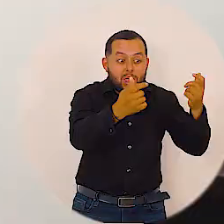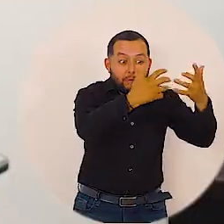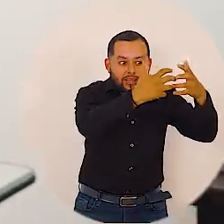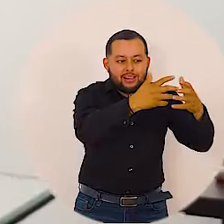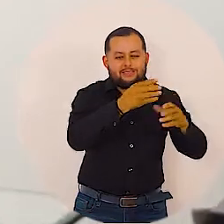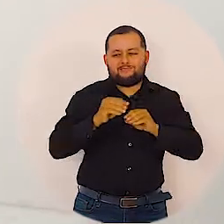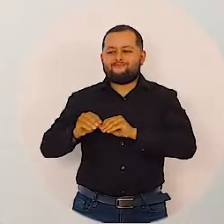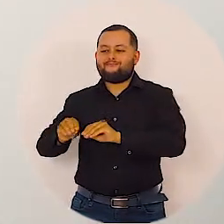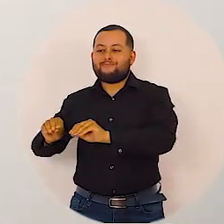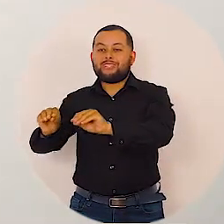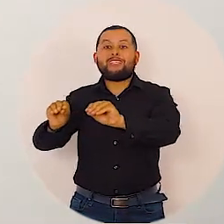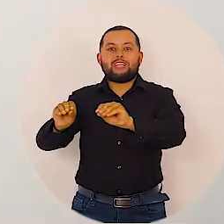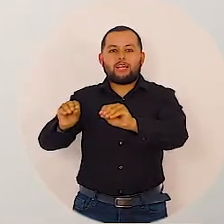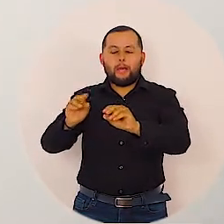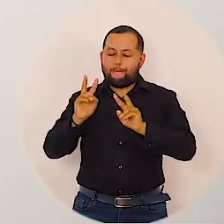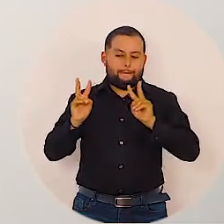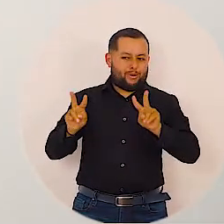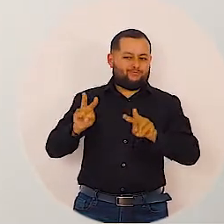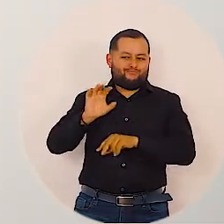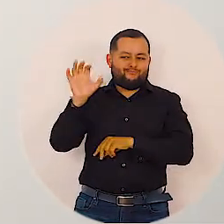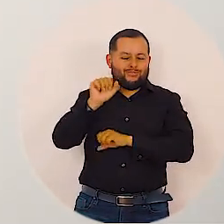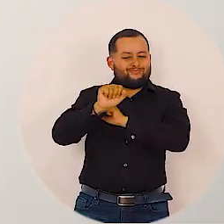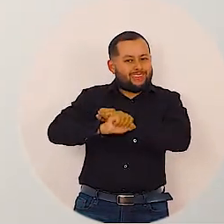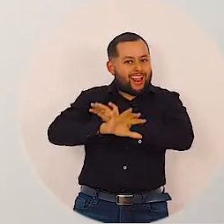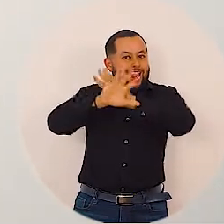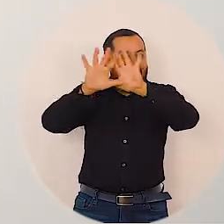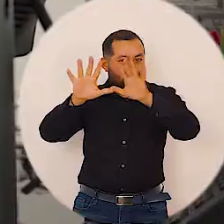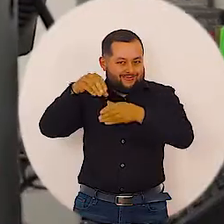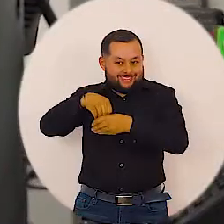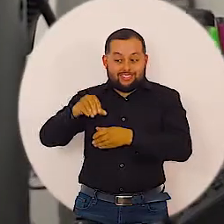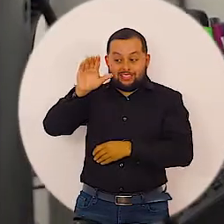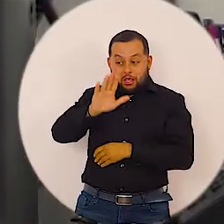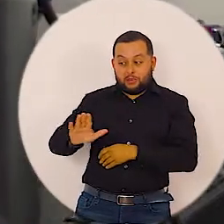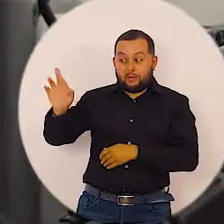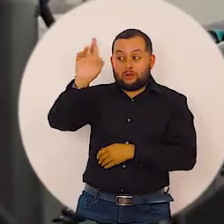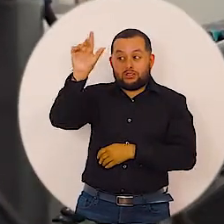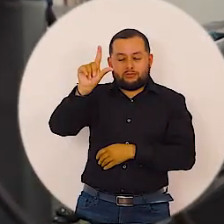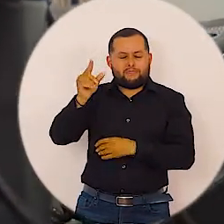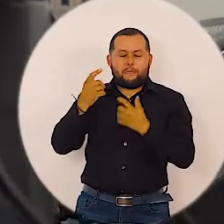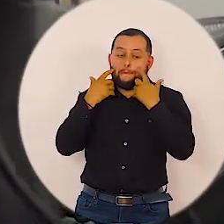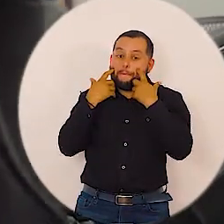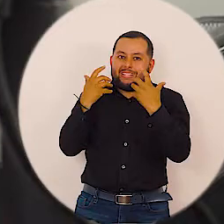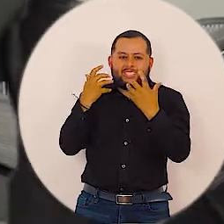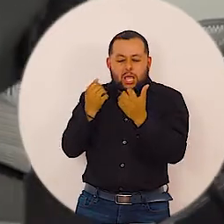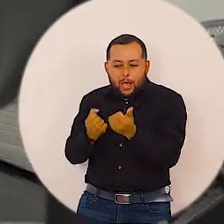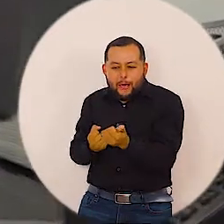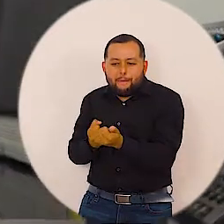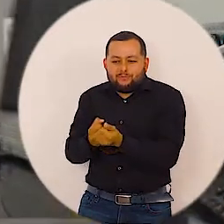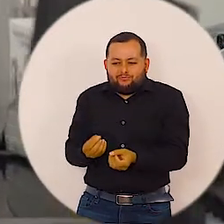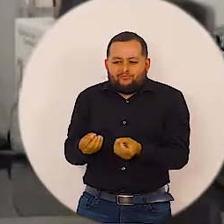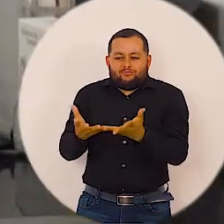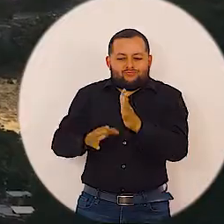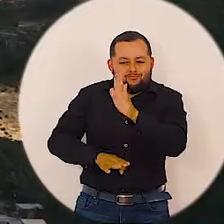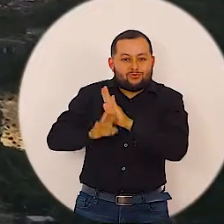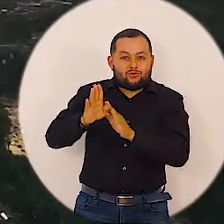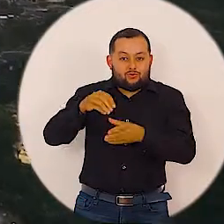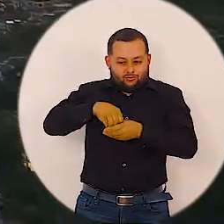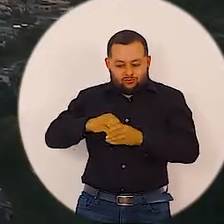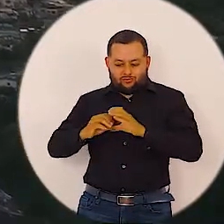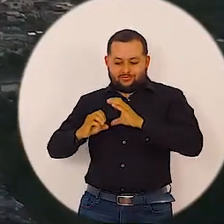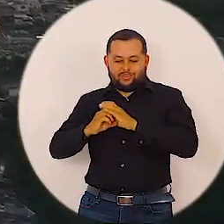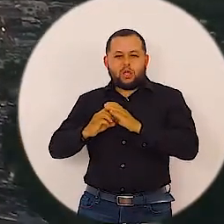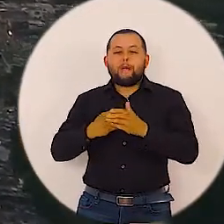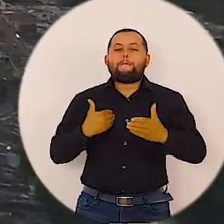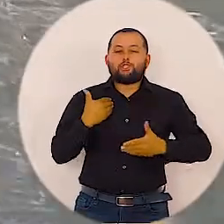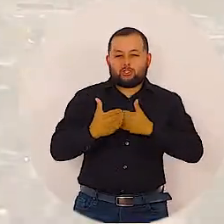empresa. Así se evidencia en el departamento de Risaralda el gran aporte que brinda la Agencia de Empleo en la